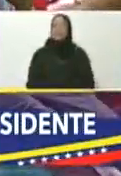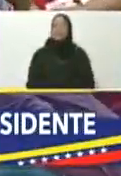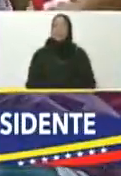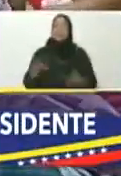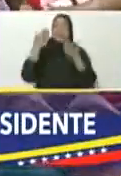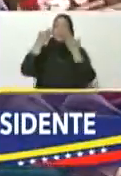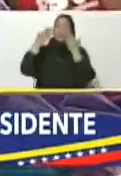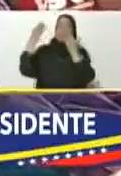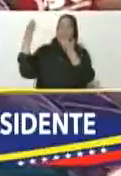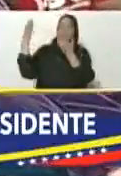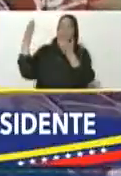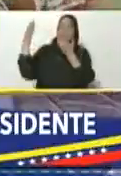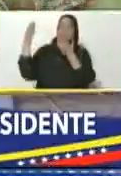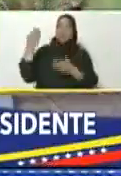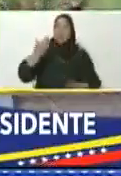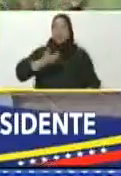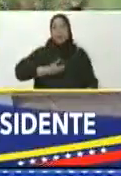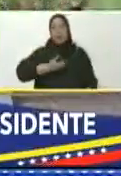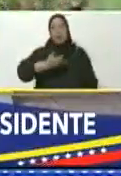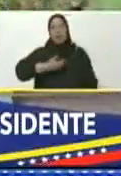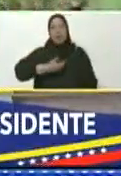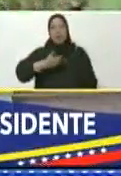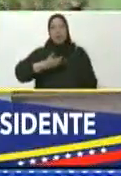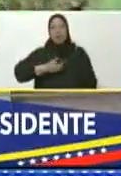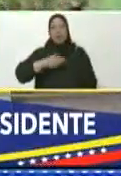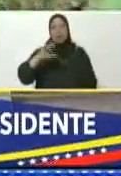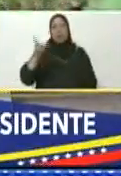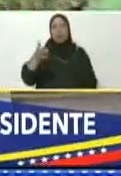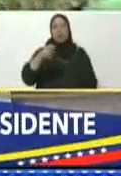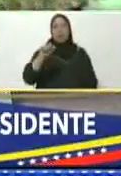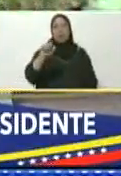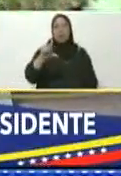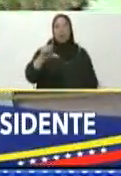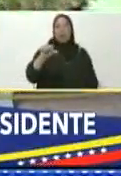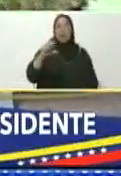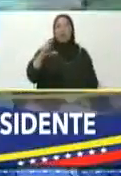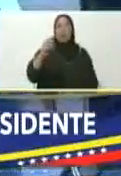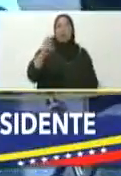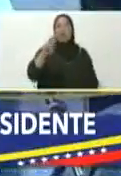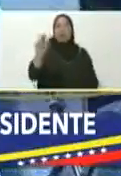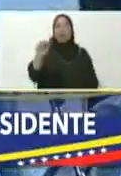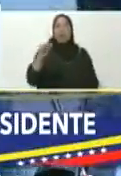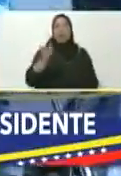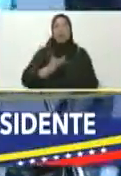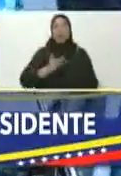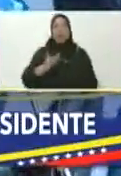Está el alcalde de Guacara, Johan Manuel Castañeda Calderón. Guacara pa'lante,